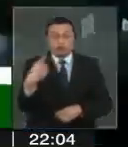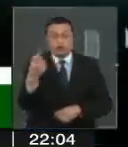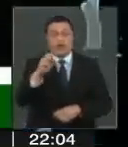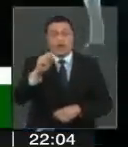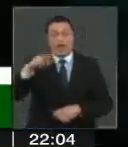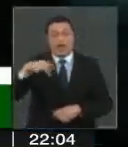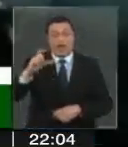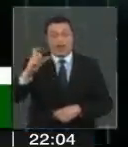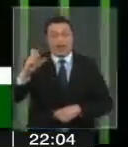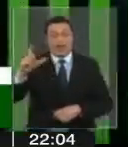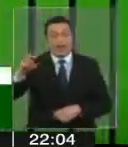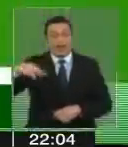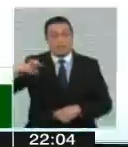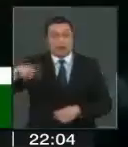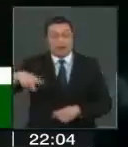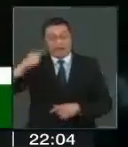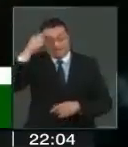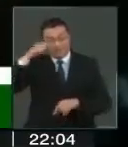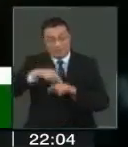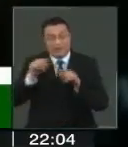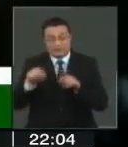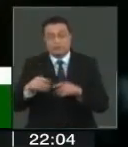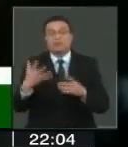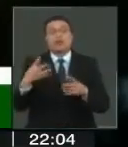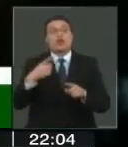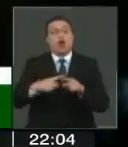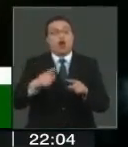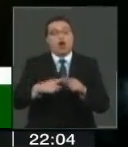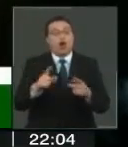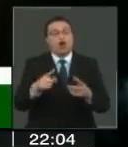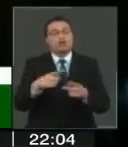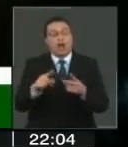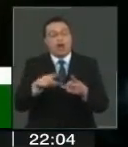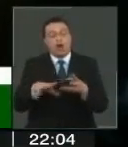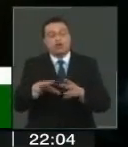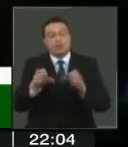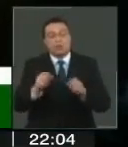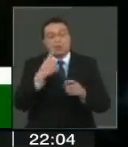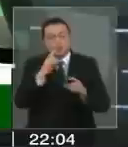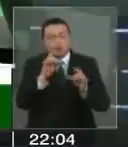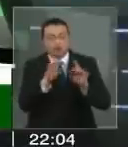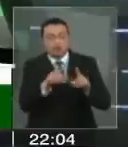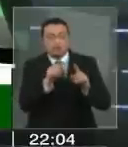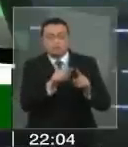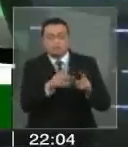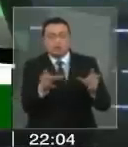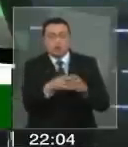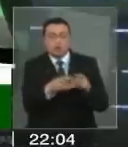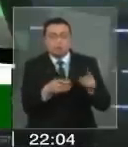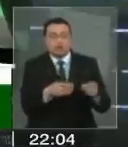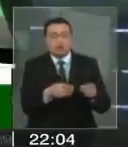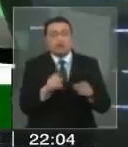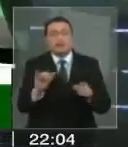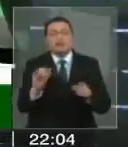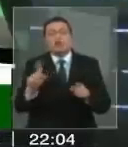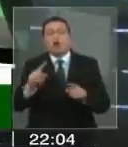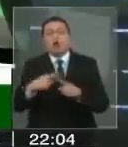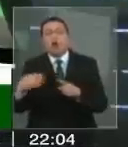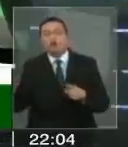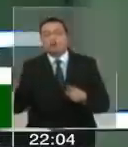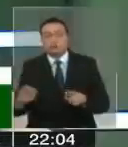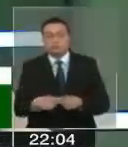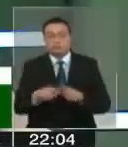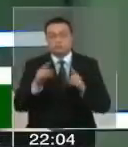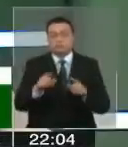con Angelman. Exacto. Perfecto. ¿Qué otra sintomatología podemos decir es propio de este síndrome y no de otro? Existe